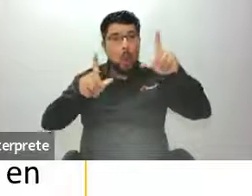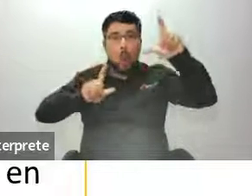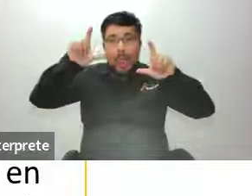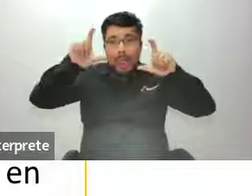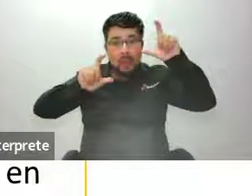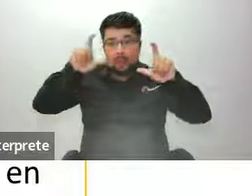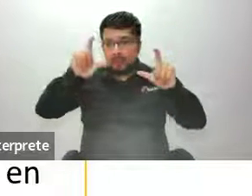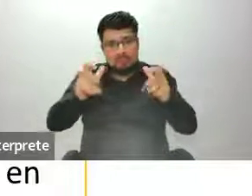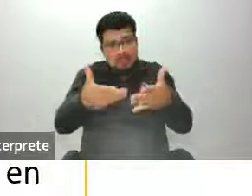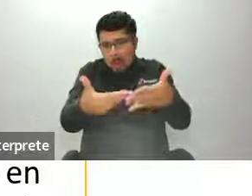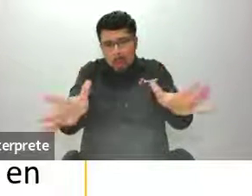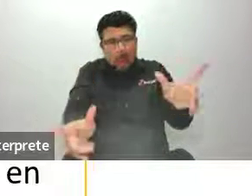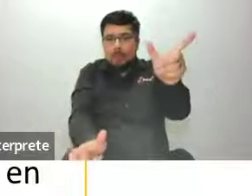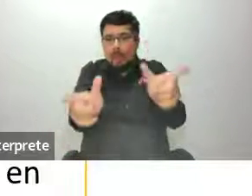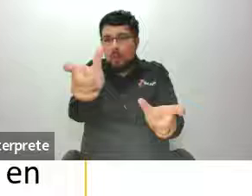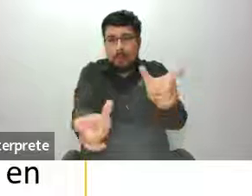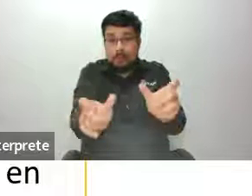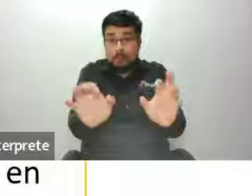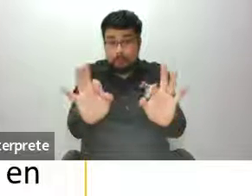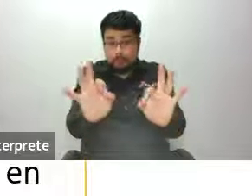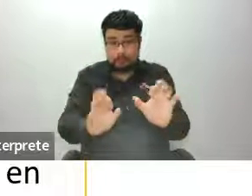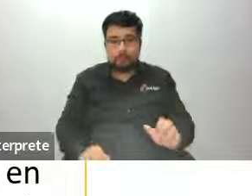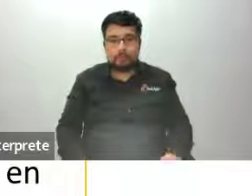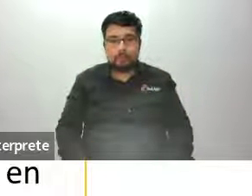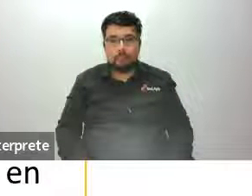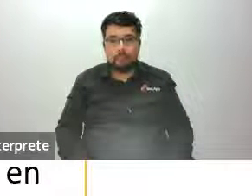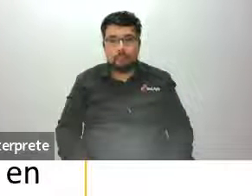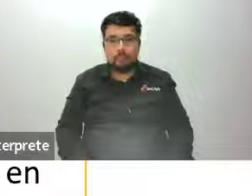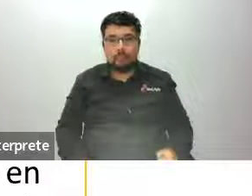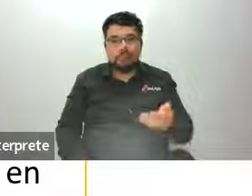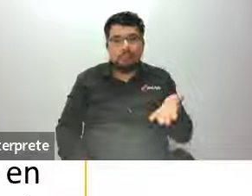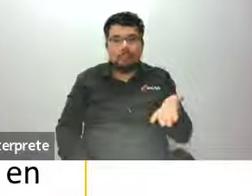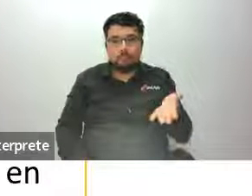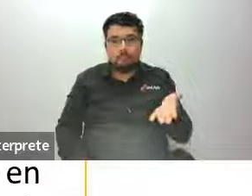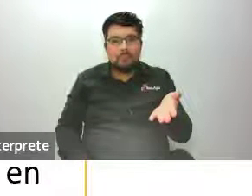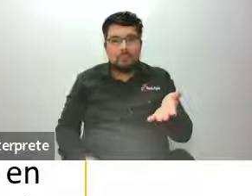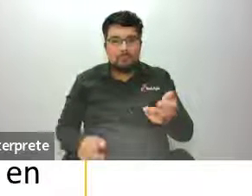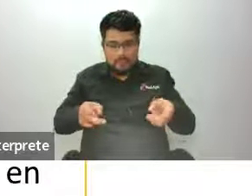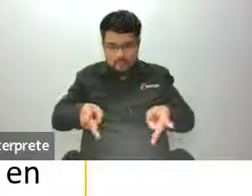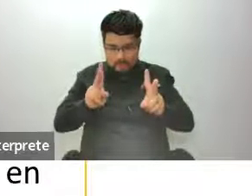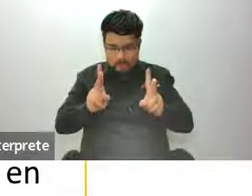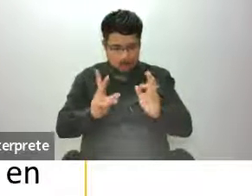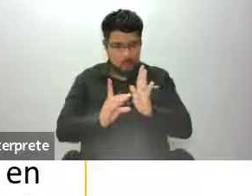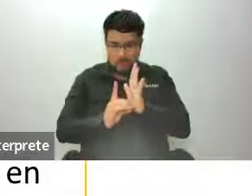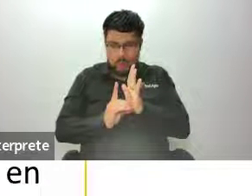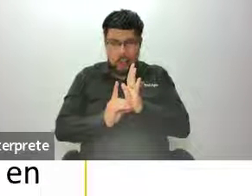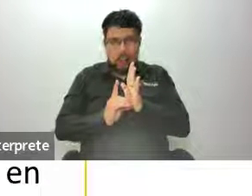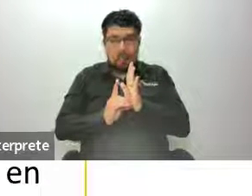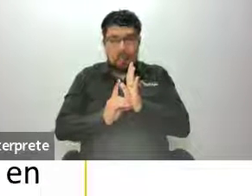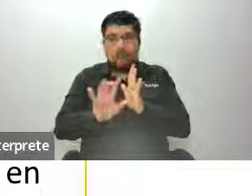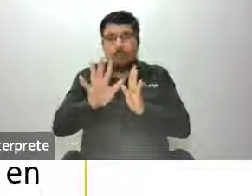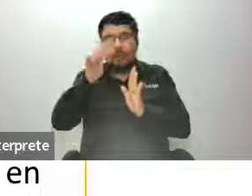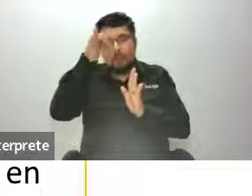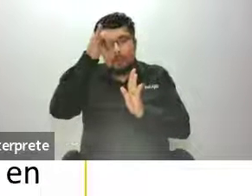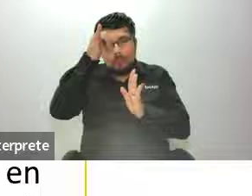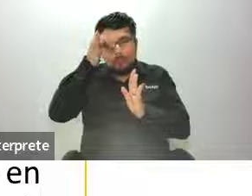cualquier persona, ¿cierto? Nos va a permitir un desarrollo lingüístico, o sea, perdón, el desarrollo lingüístico